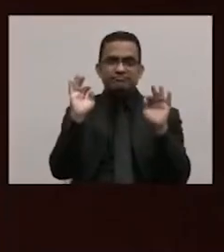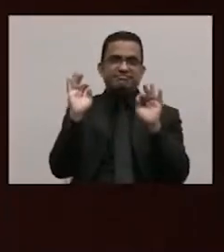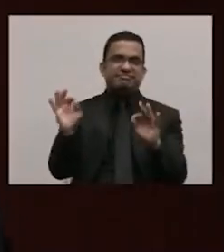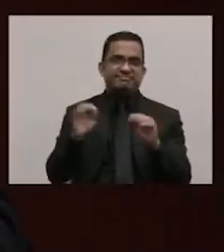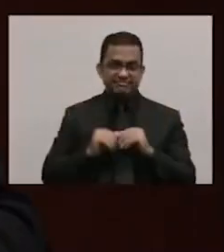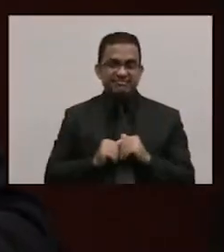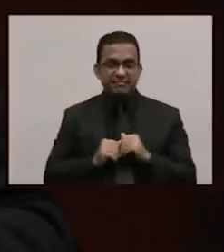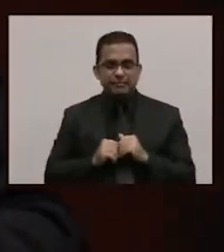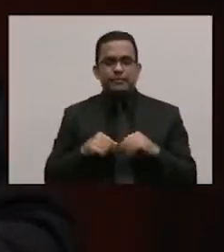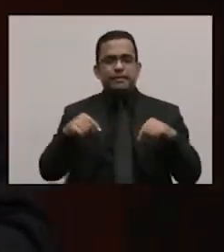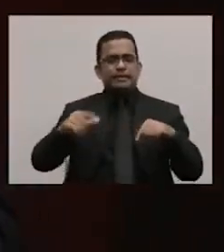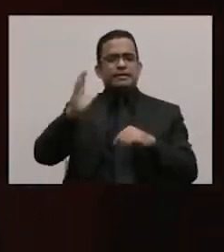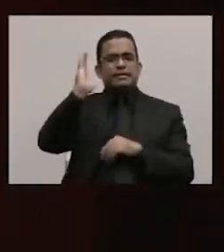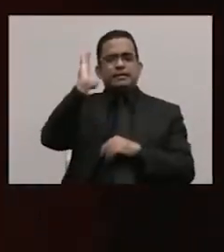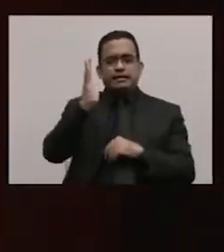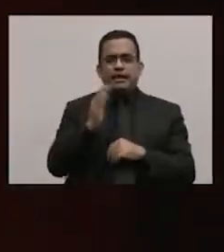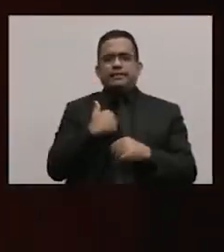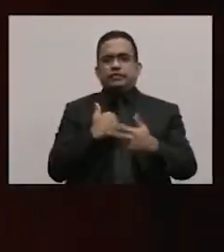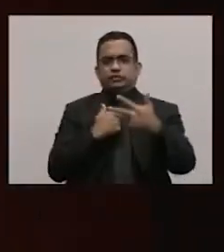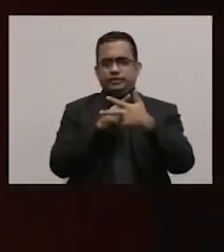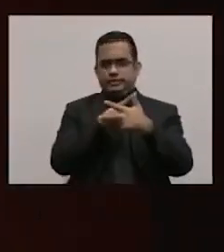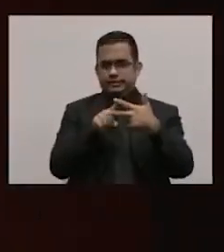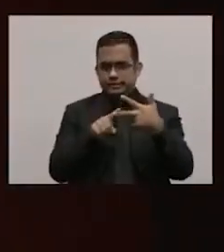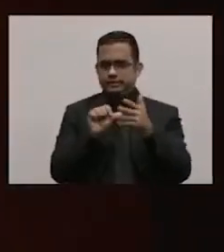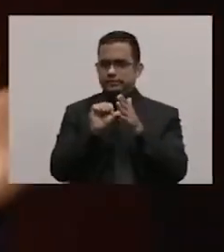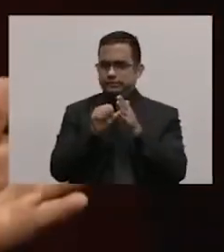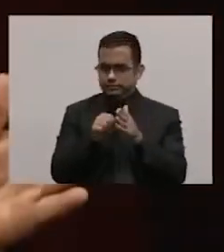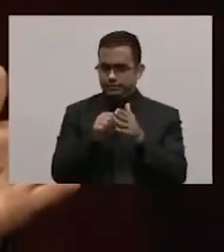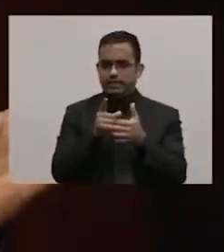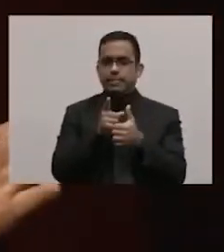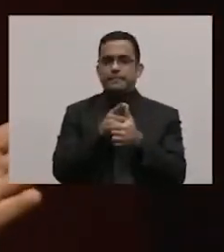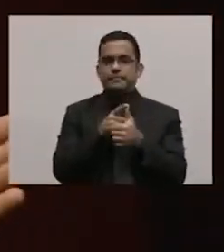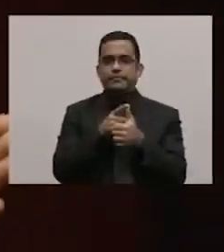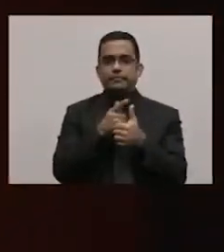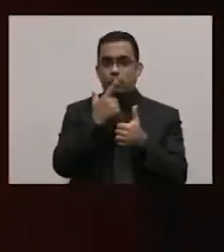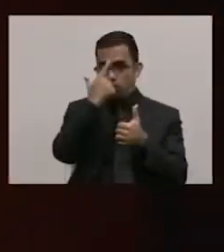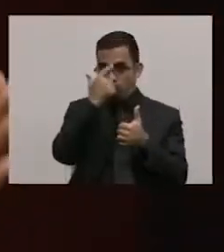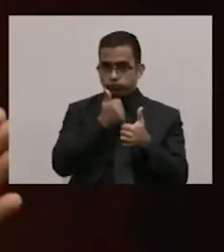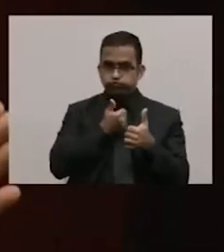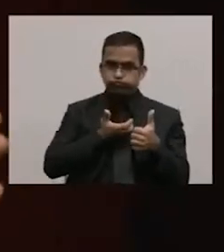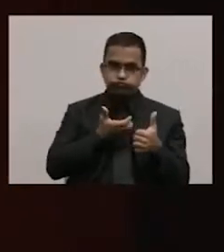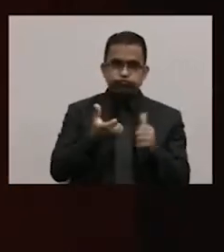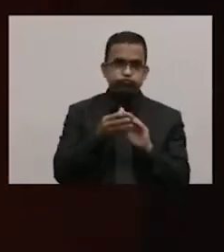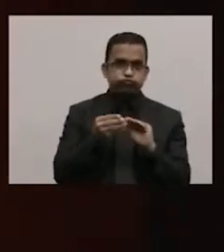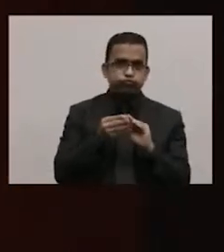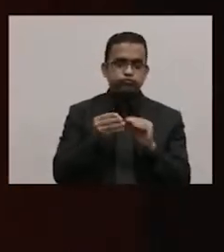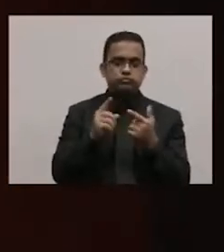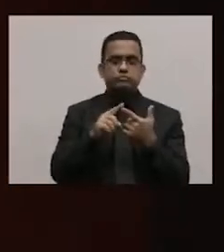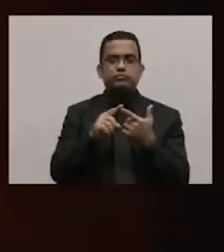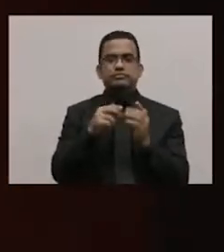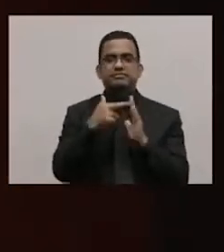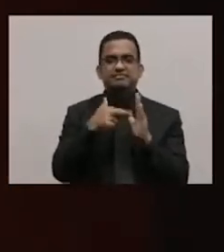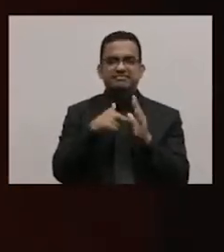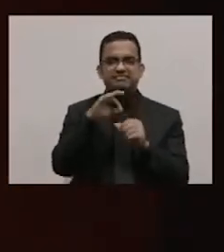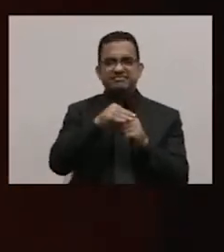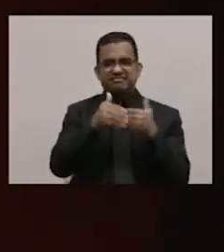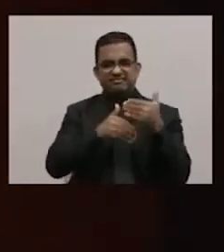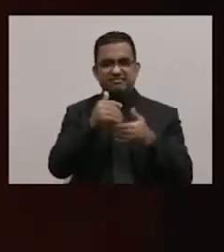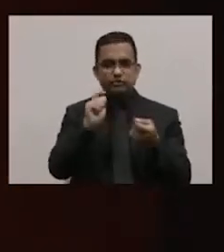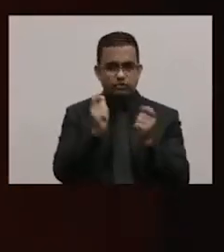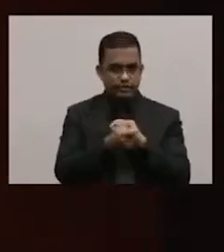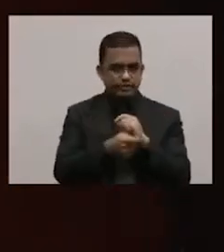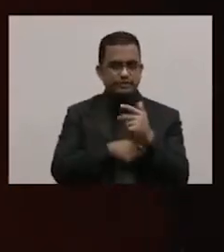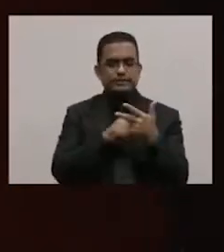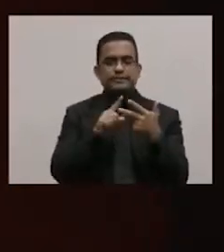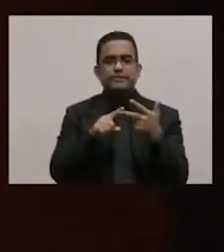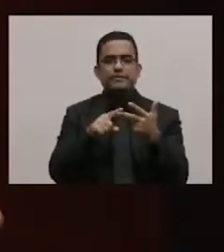Este panel está fundamentado en tres elementos fundamentales, valga la redundancia: la libertad de expresión, la reforma electoral y el debate político. Y